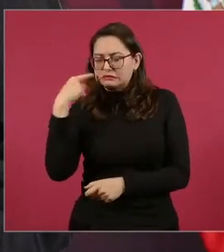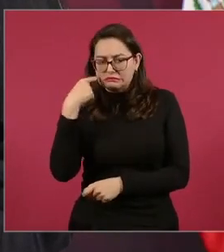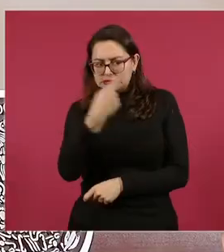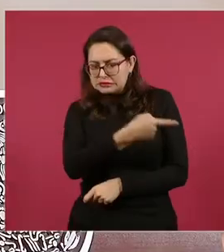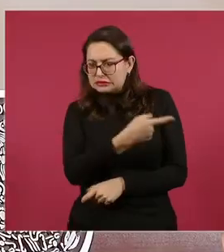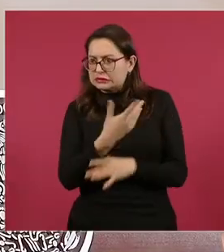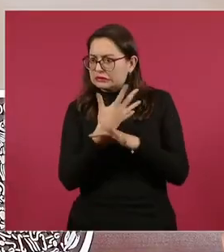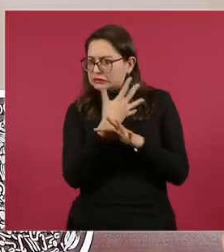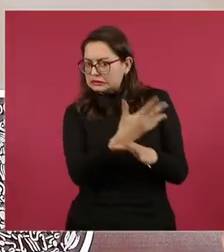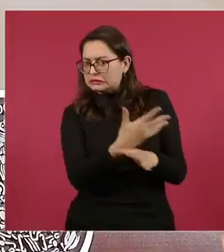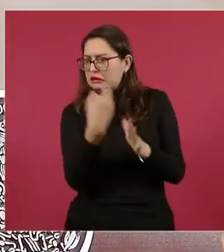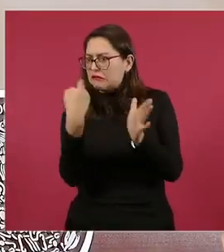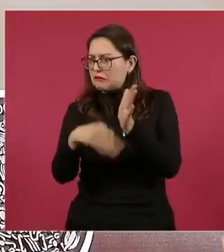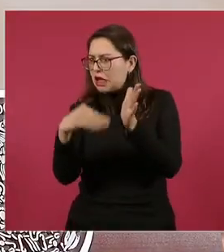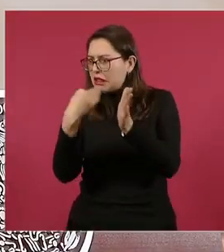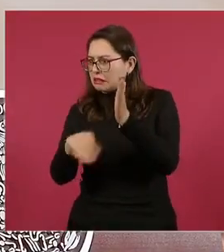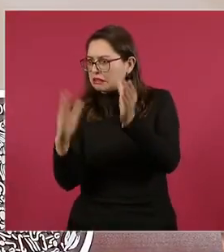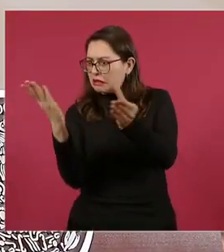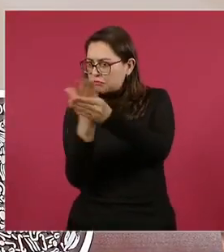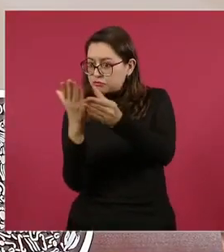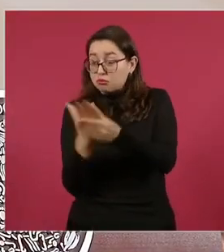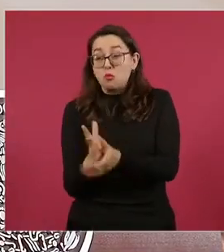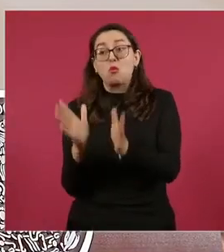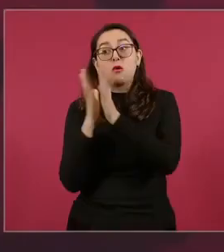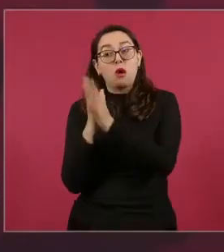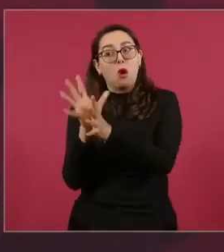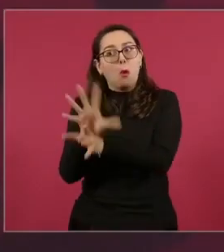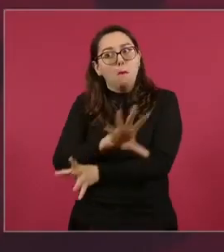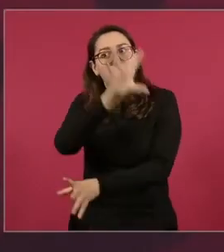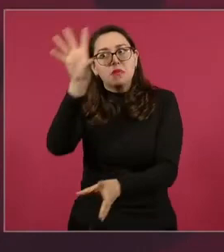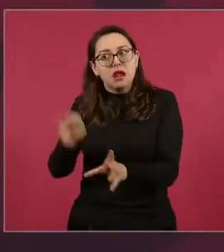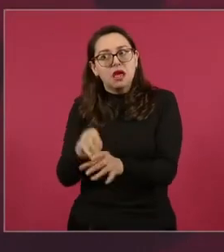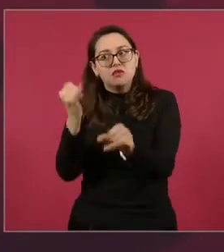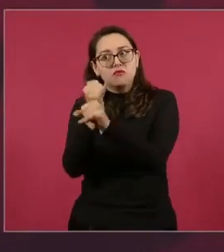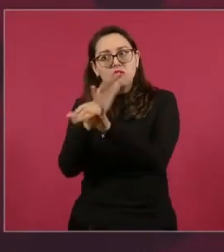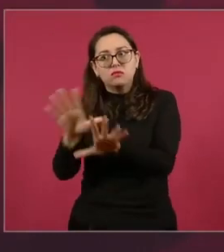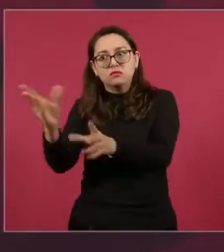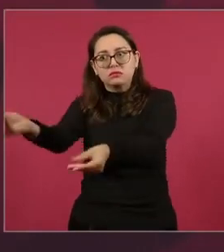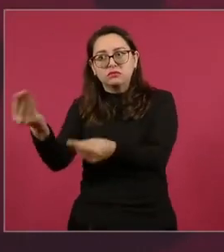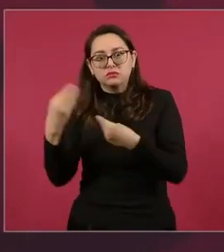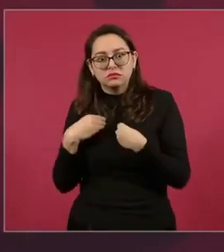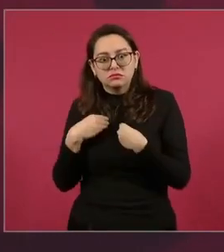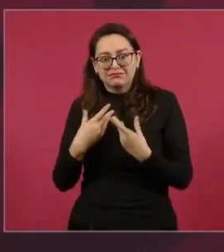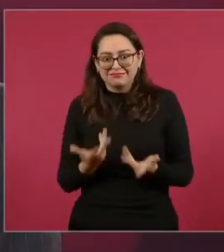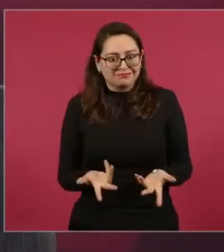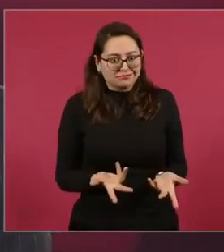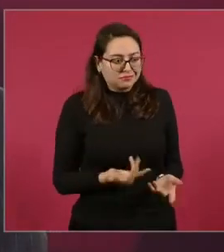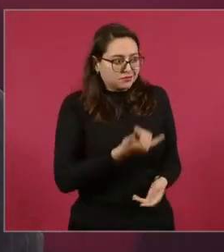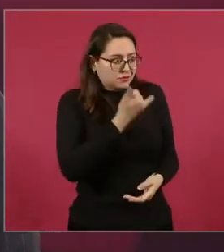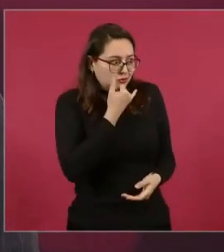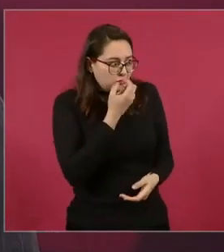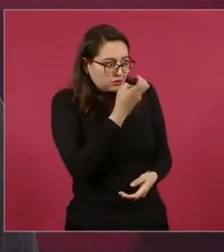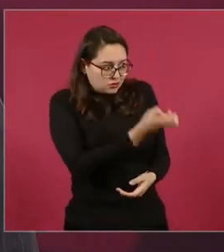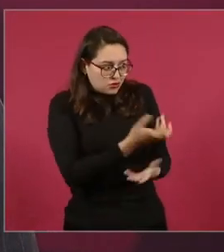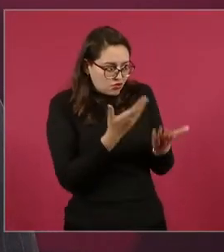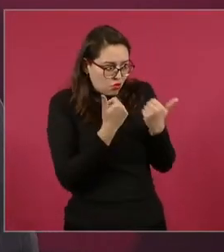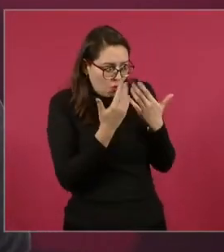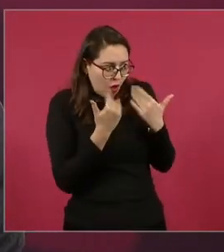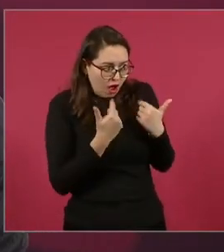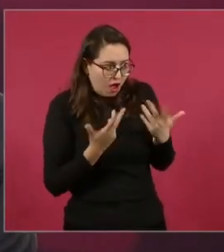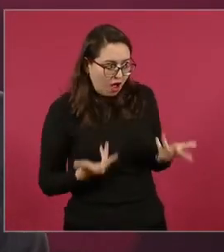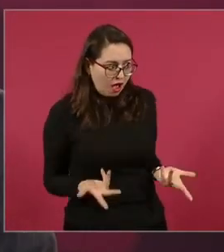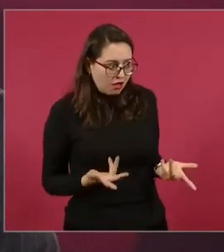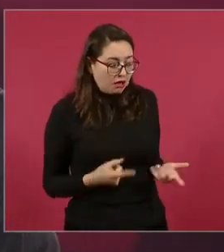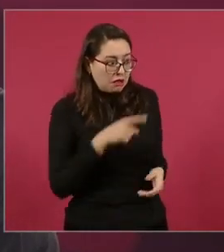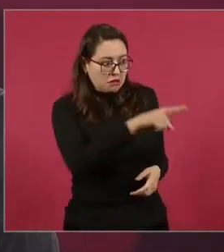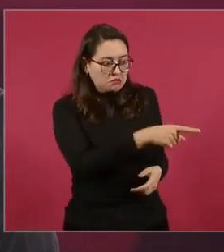la Defensa que se entregue todo. Pues no están en los folios. que ellos